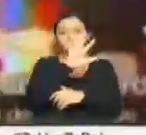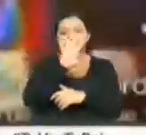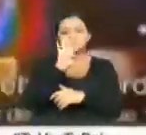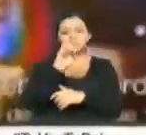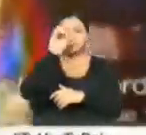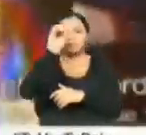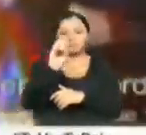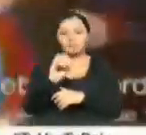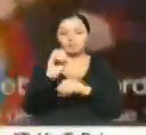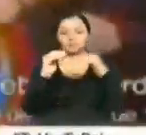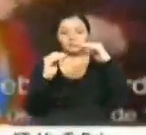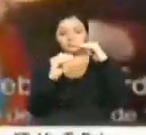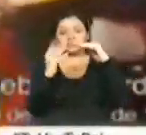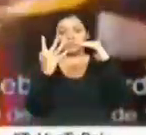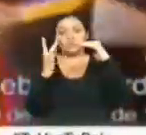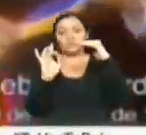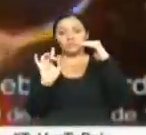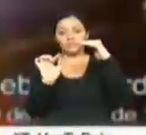51.54% frente al